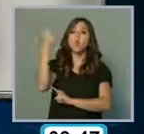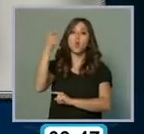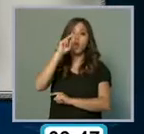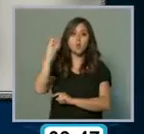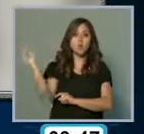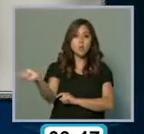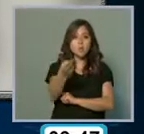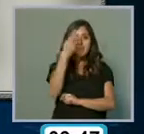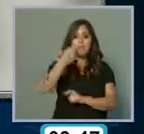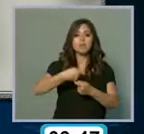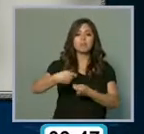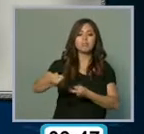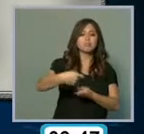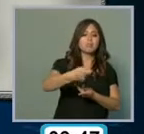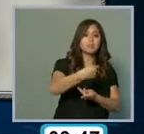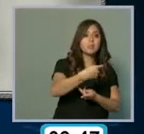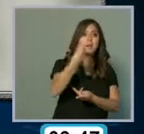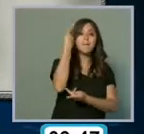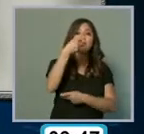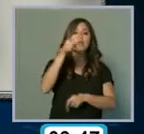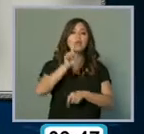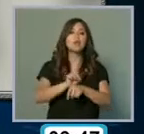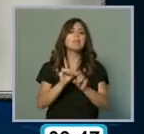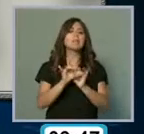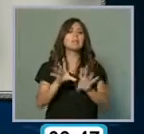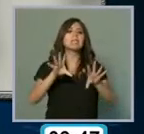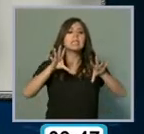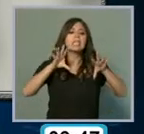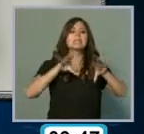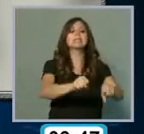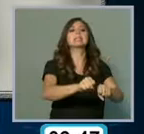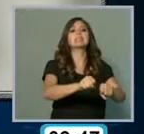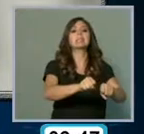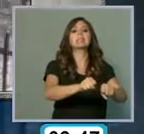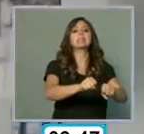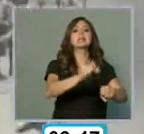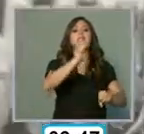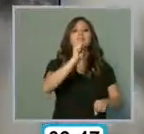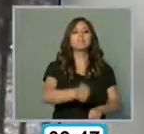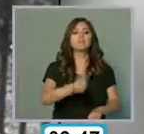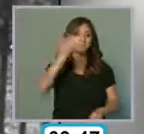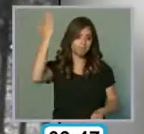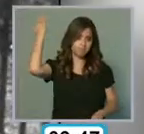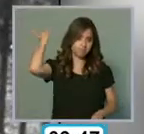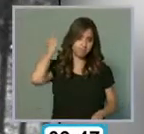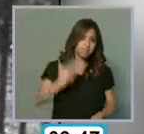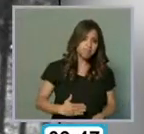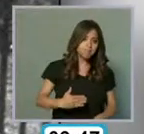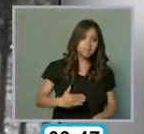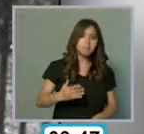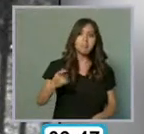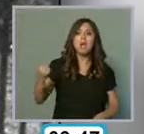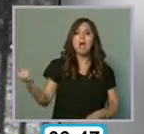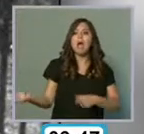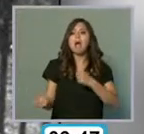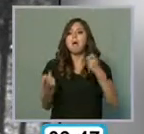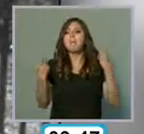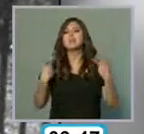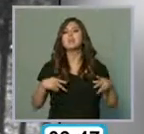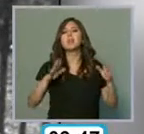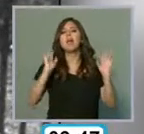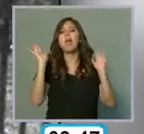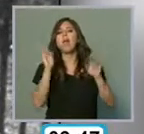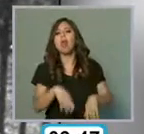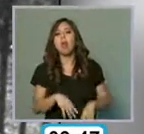finalmente se los pescan y los guillotinan. Que se dice fácil, ¿no? Pero